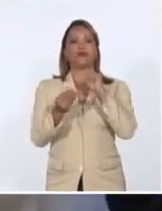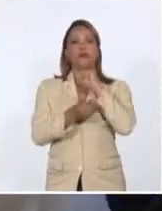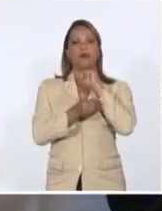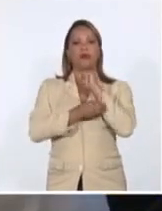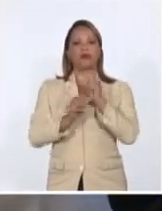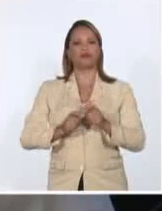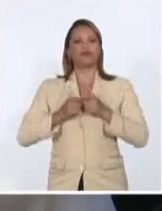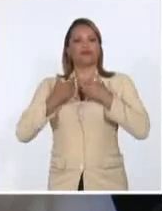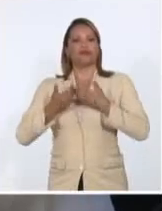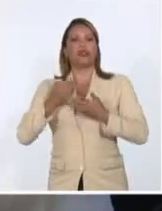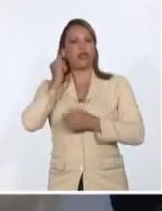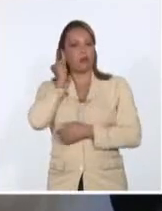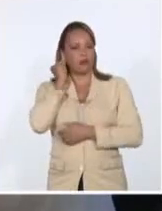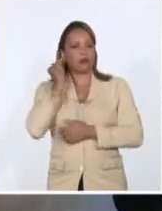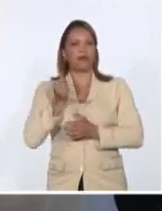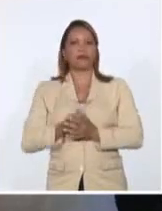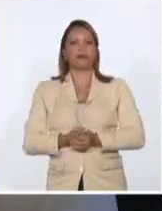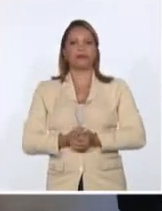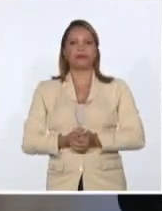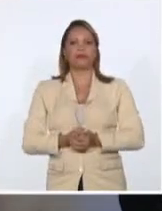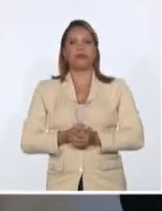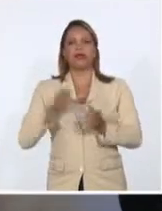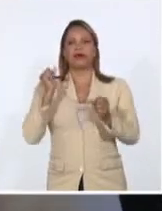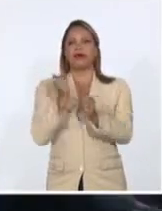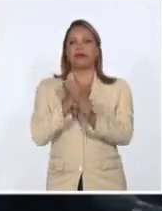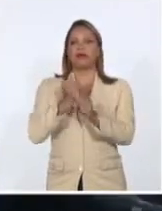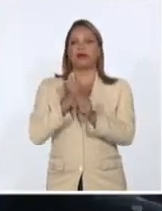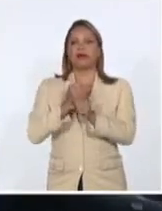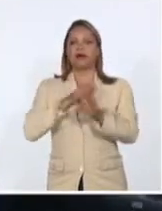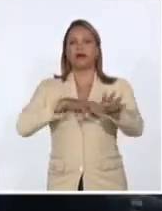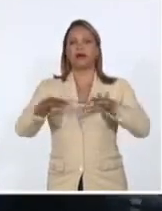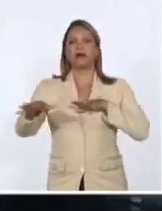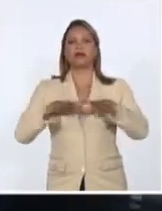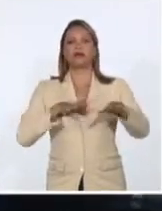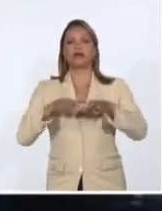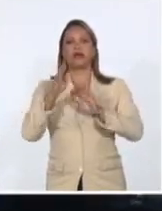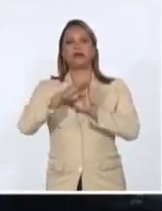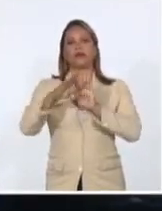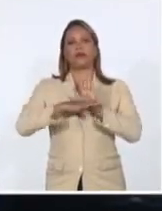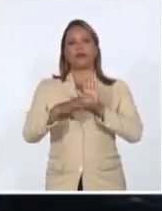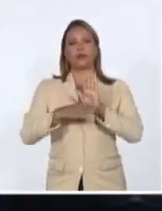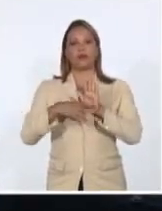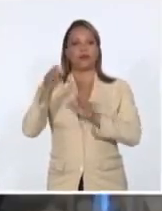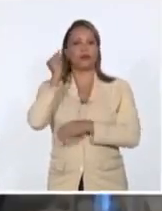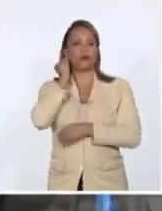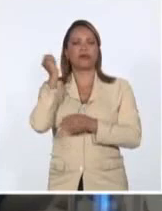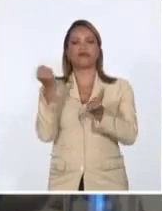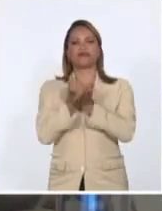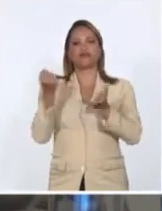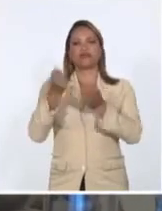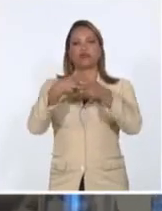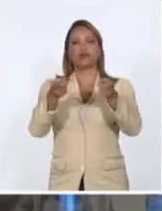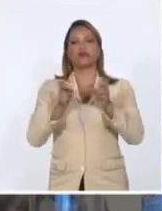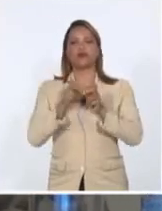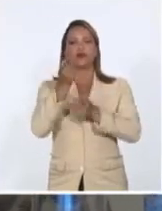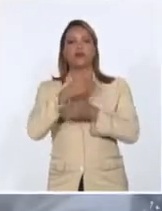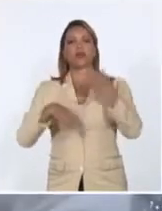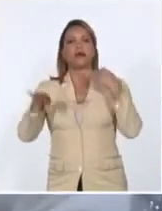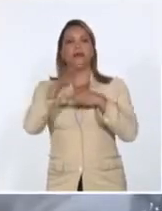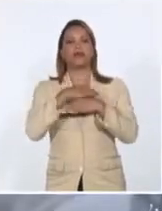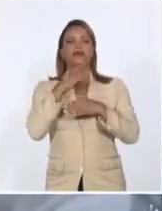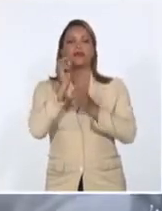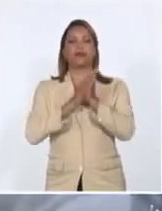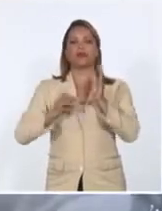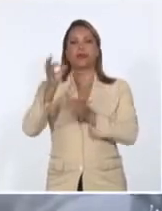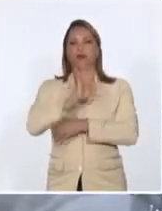empoderamiento. La iniciativa forma parte de las acciones del Programa Nacional de Adelanto de la Mujer, aprobado por el Consejo de Ministros en octubre